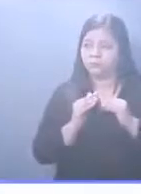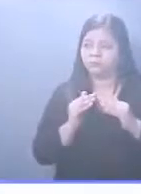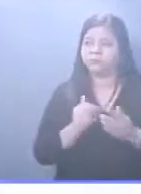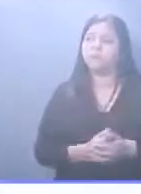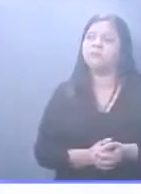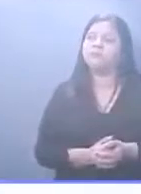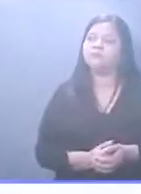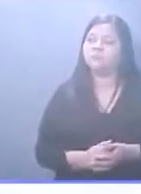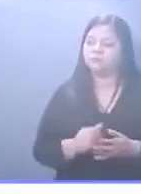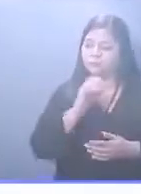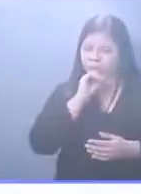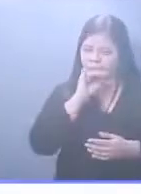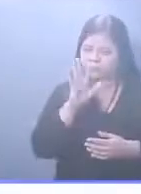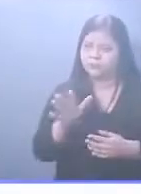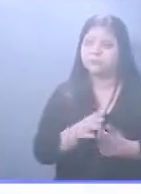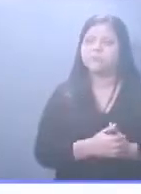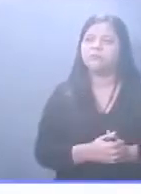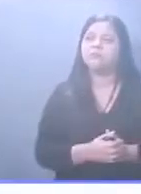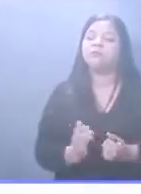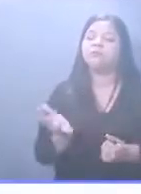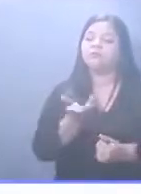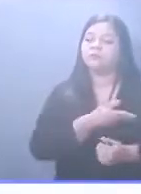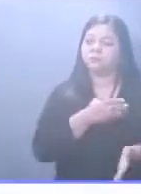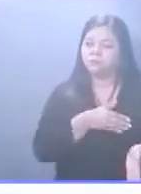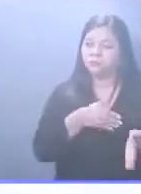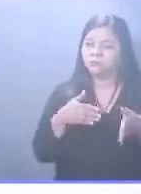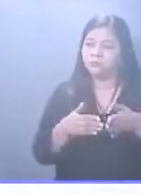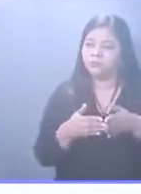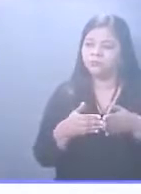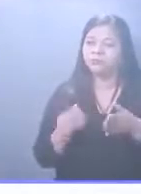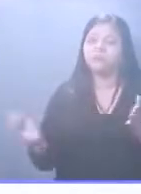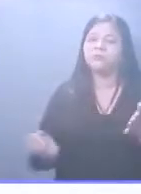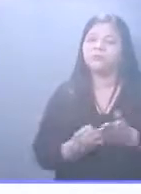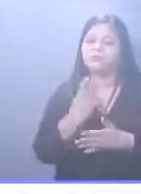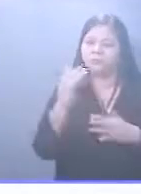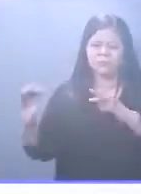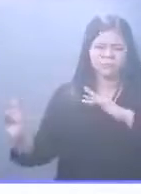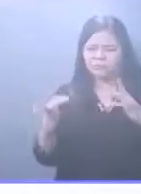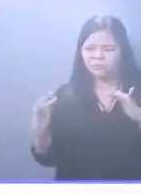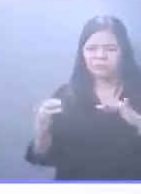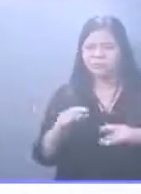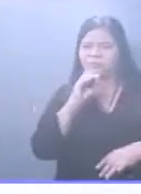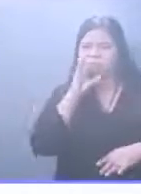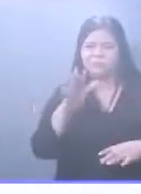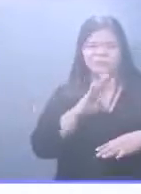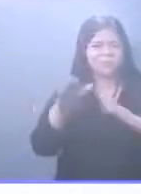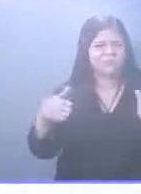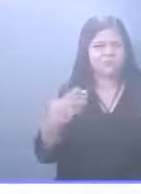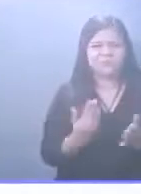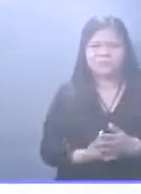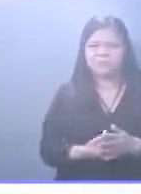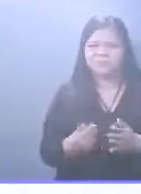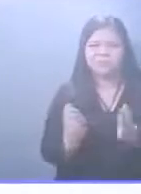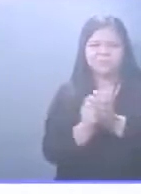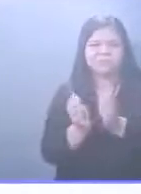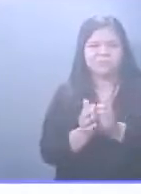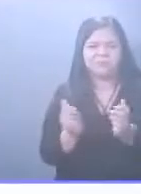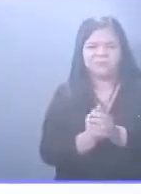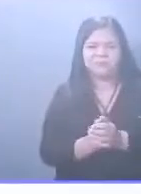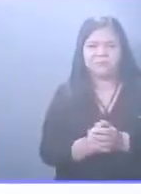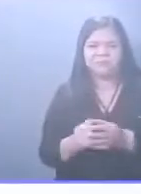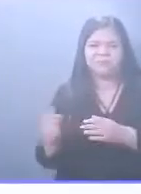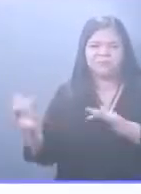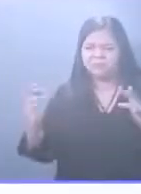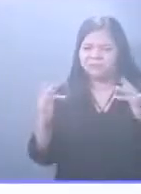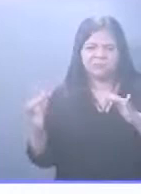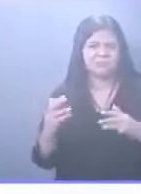También han mencionado que estamos iniciando una nueva guerra. Mire, con todos esos tambores de guerra que están sonando, a